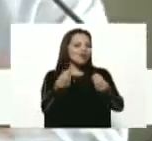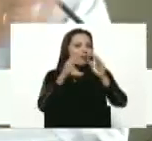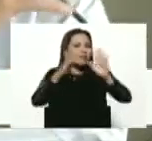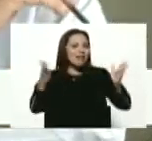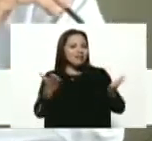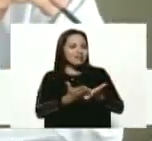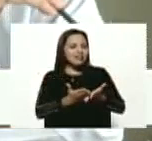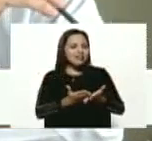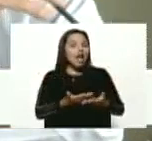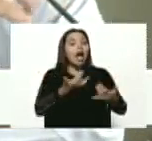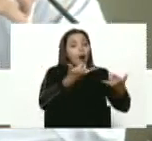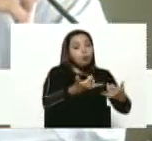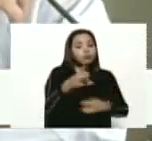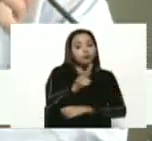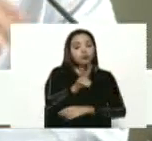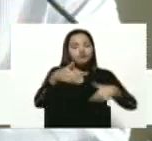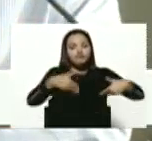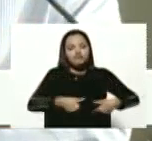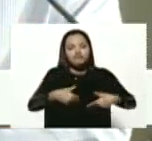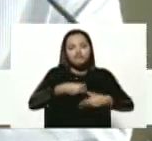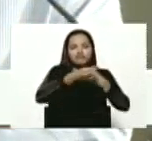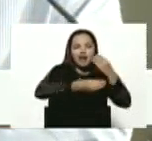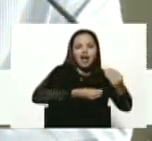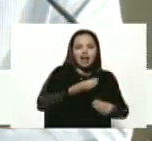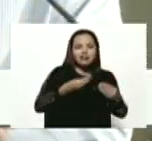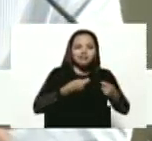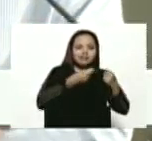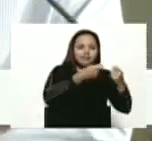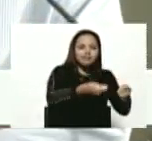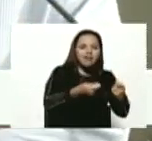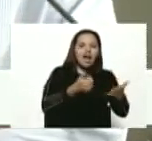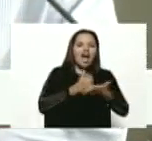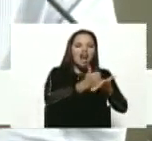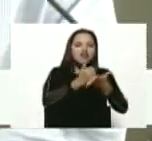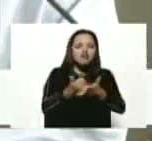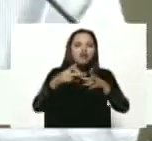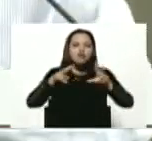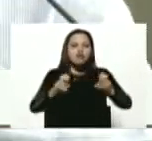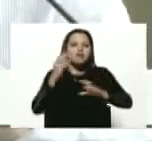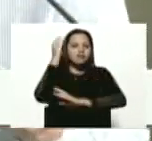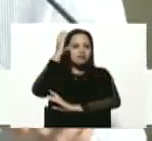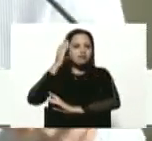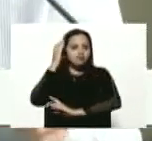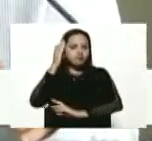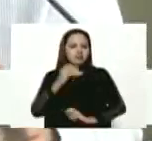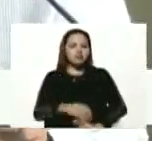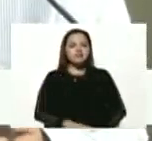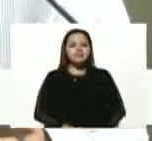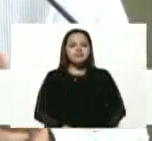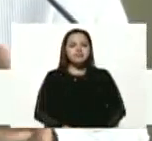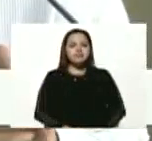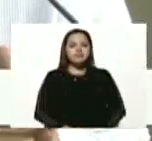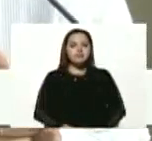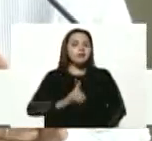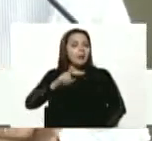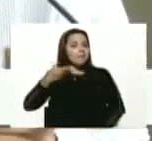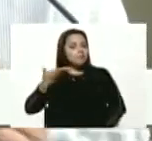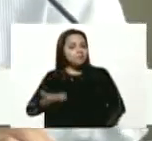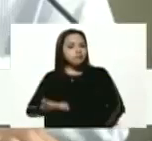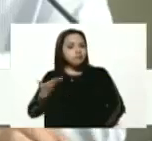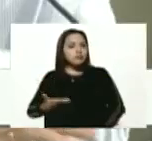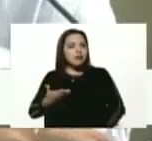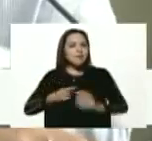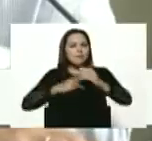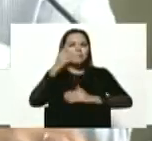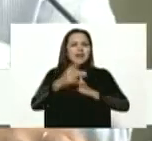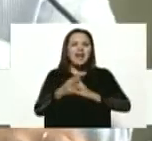está el esfuerzo que Venezuela viene aportando en estas nuevas prácticas. Por otro lado, importante también destacar que el Plan F